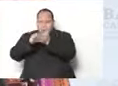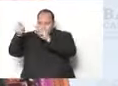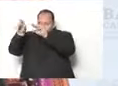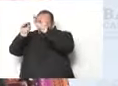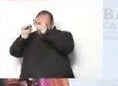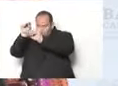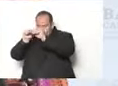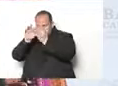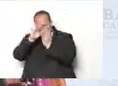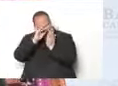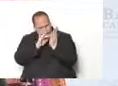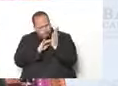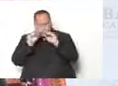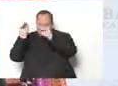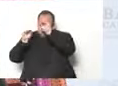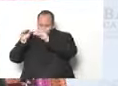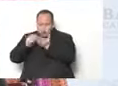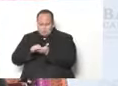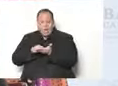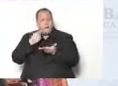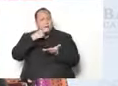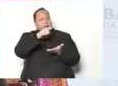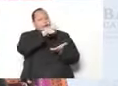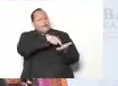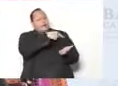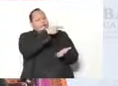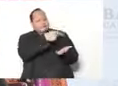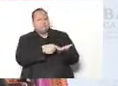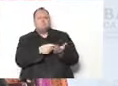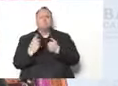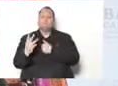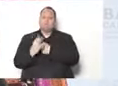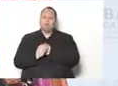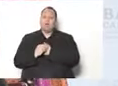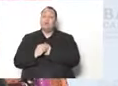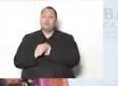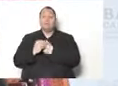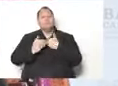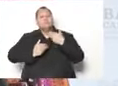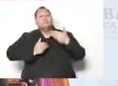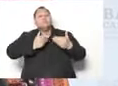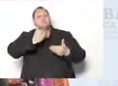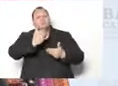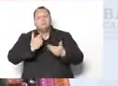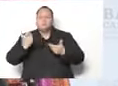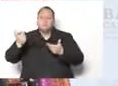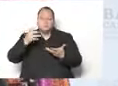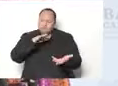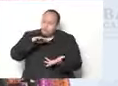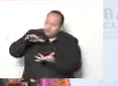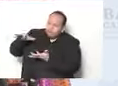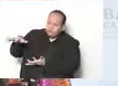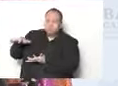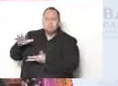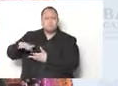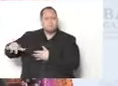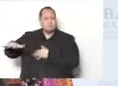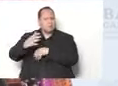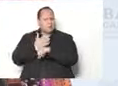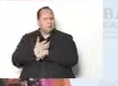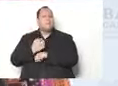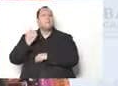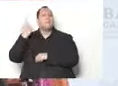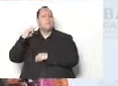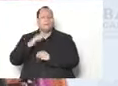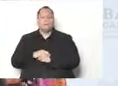documentos vinculantes que permitan la cancelación del proyecto y sus consecuencias económicas en el Estado, para